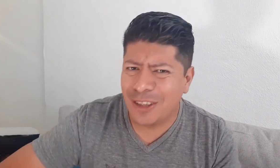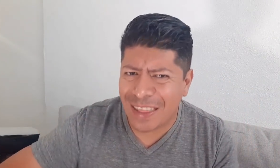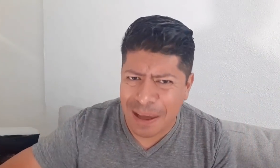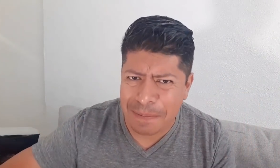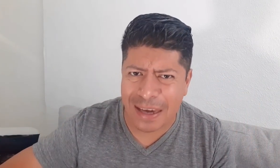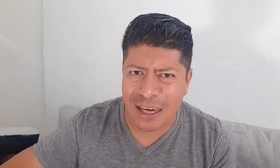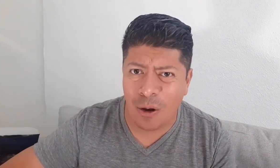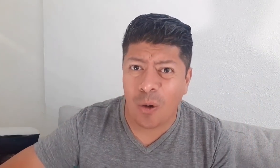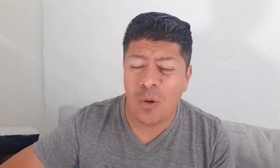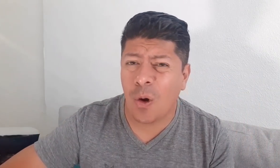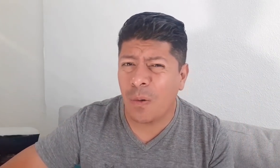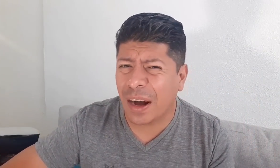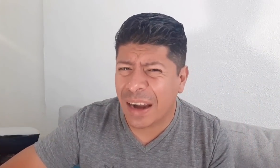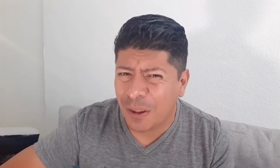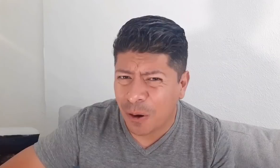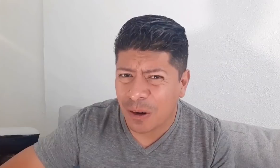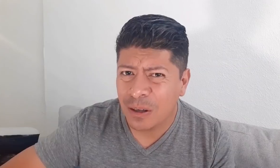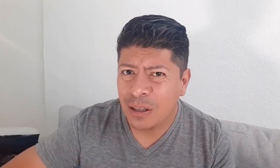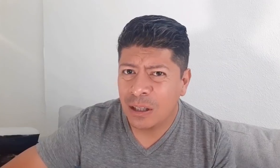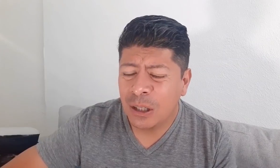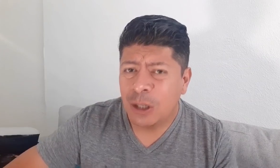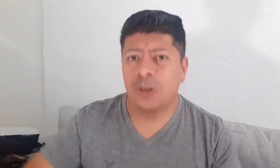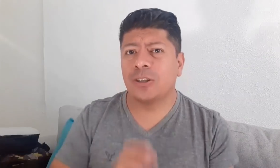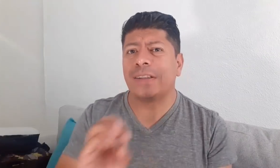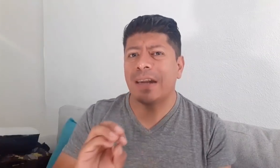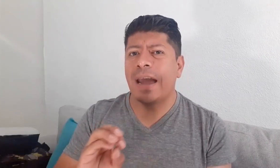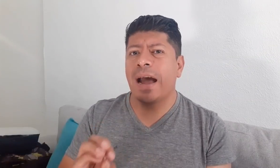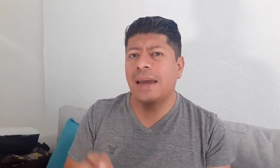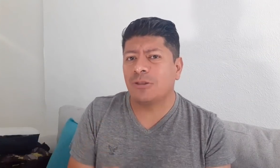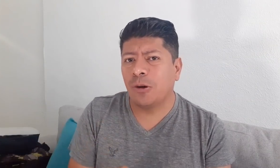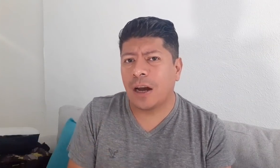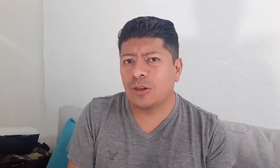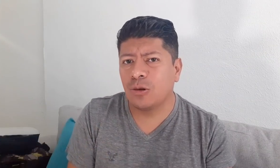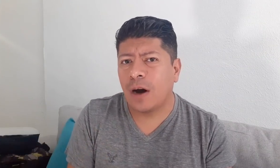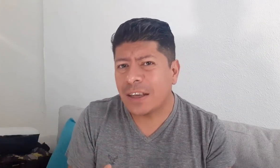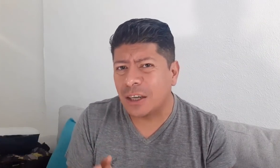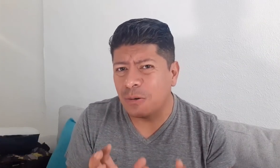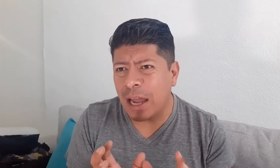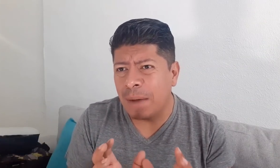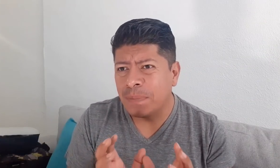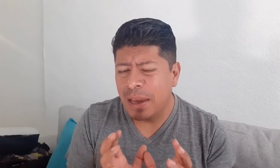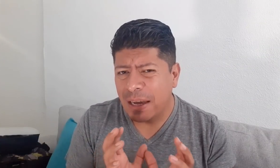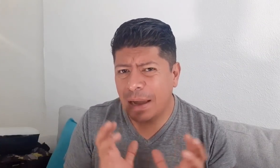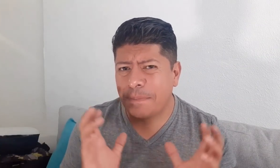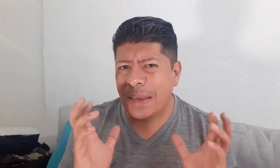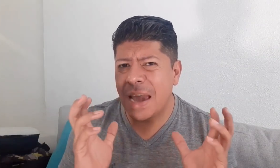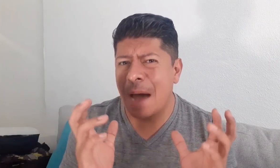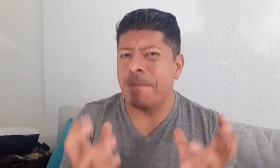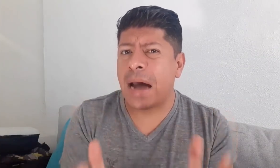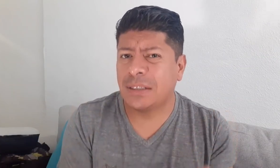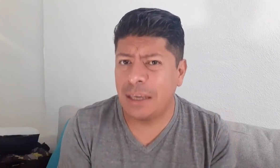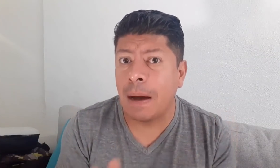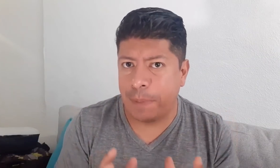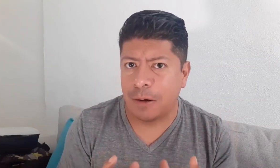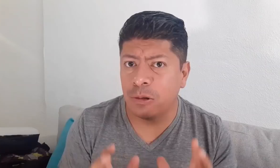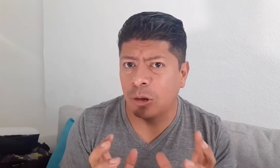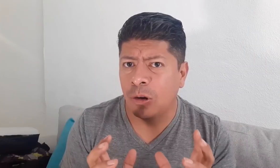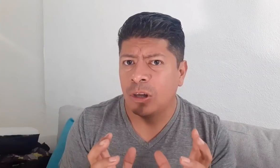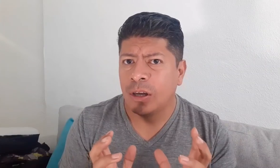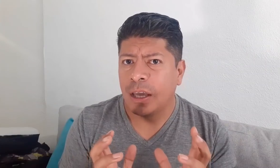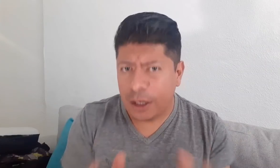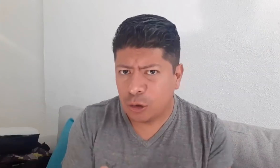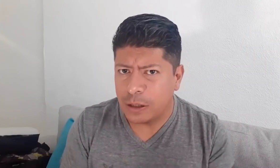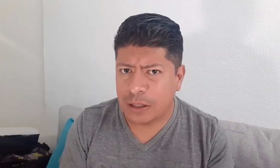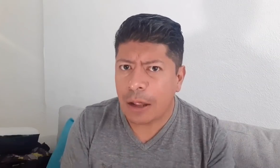da a la Ciudad de México un gobernador. ¿No tendría, en todo caso, hacer una campaña masiva,